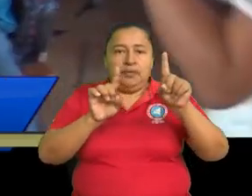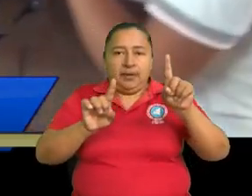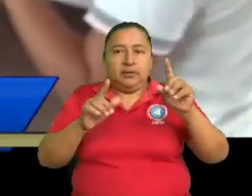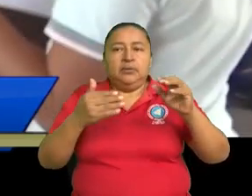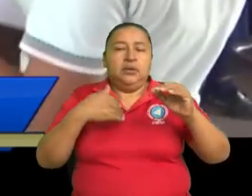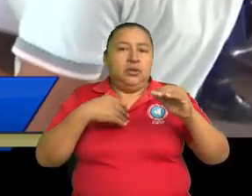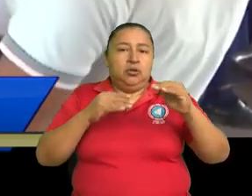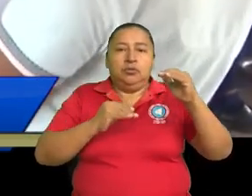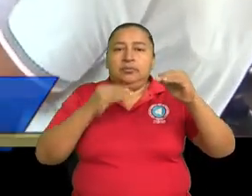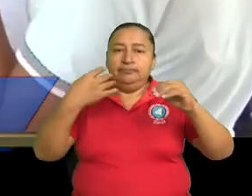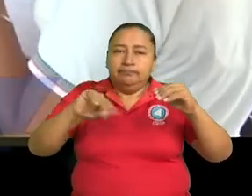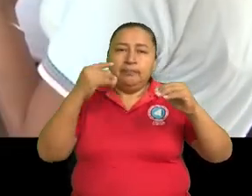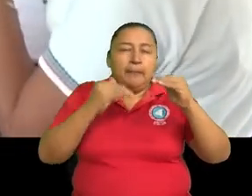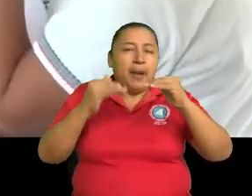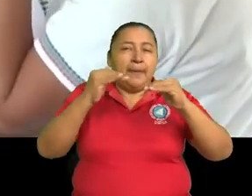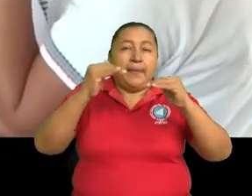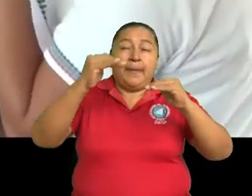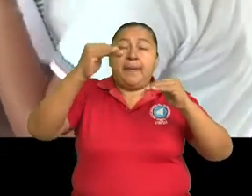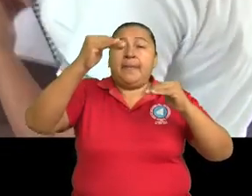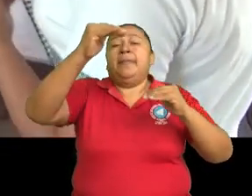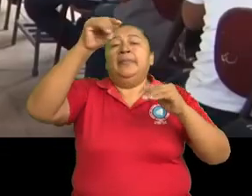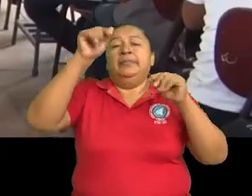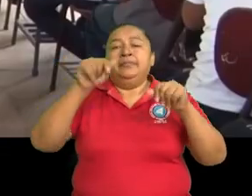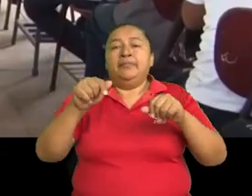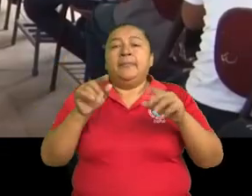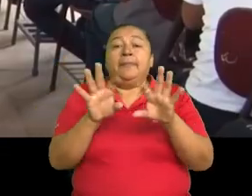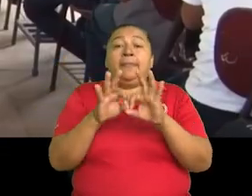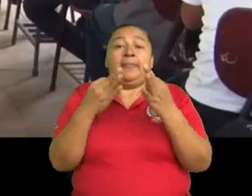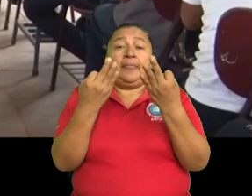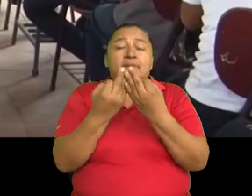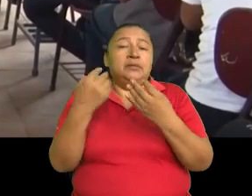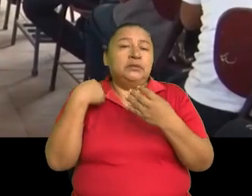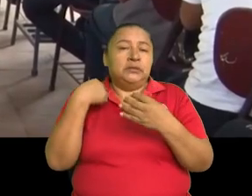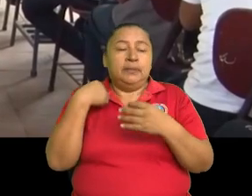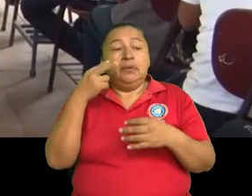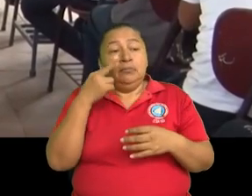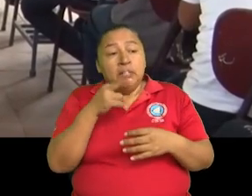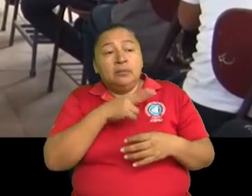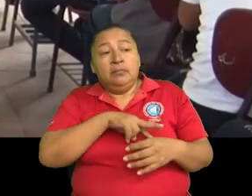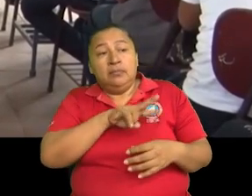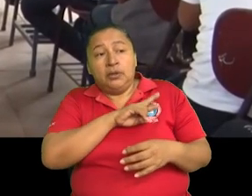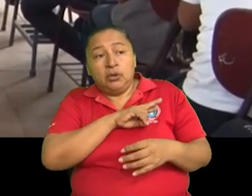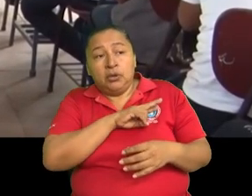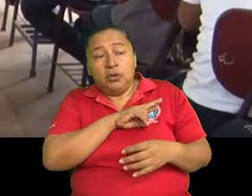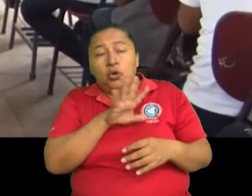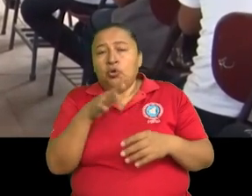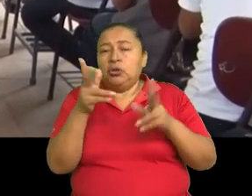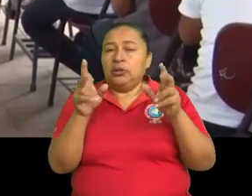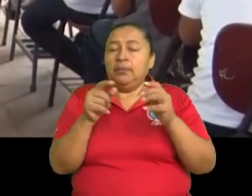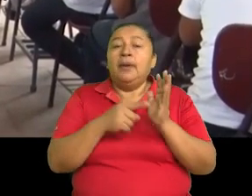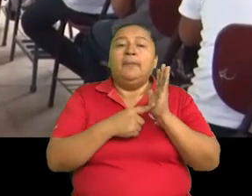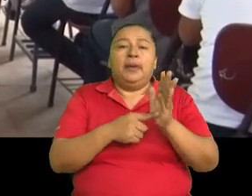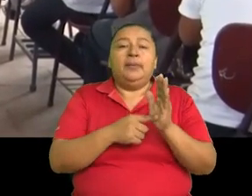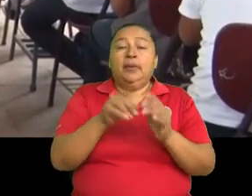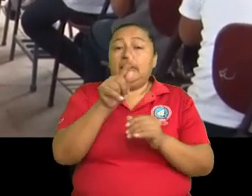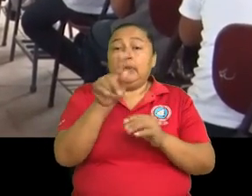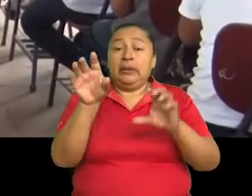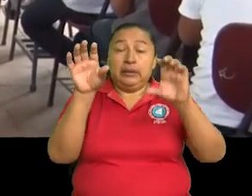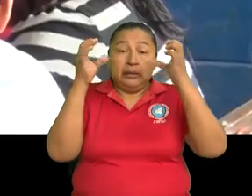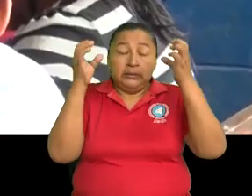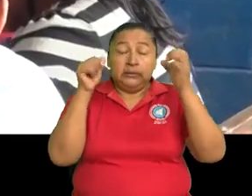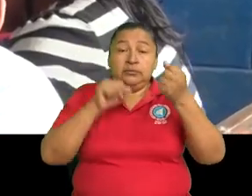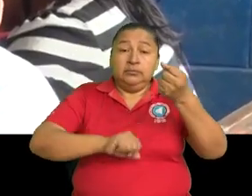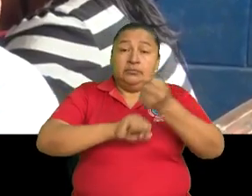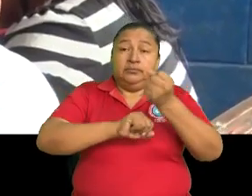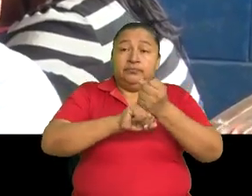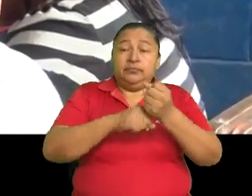ya nos va exigiendo y nos va exigiendo cada día más, y las familias están valorando también, que ese es otro tema. Esto de las teleclases, por ejemplo, de reforzamiento,